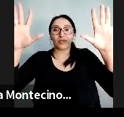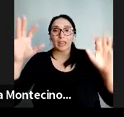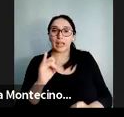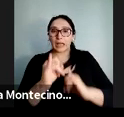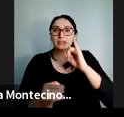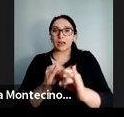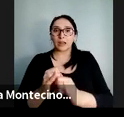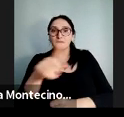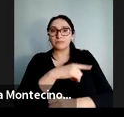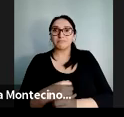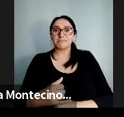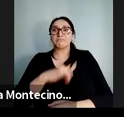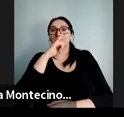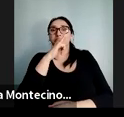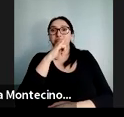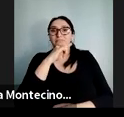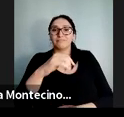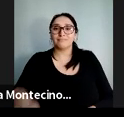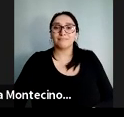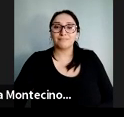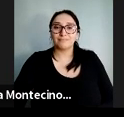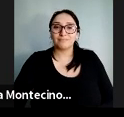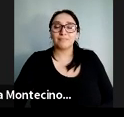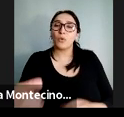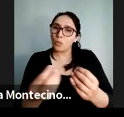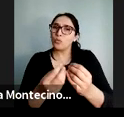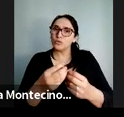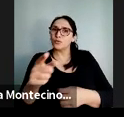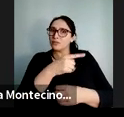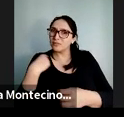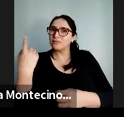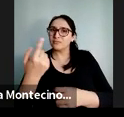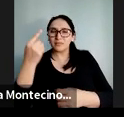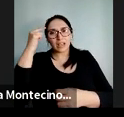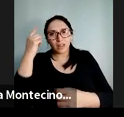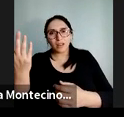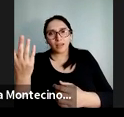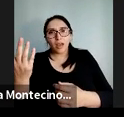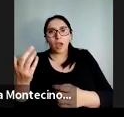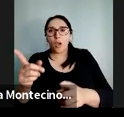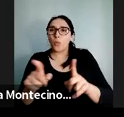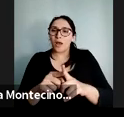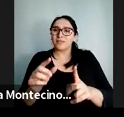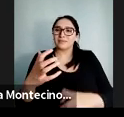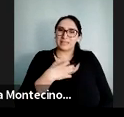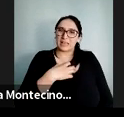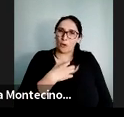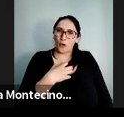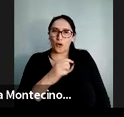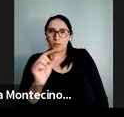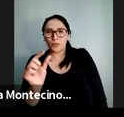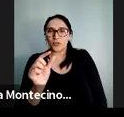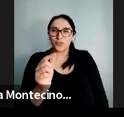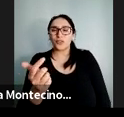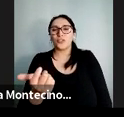aviso, y mucho de eso también hace que a veces le tengamos temor, que